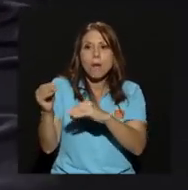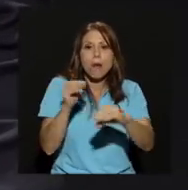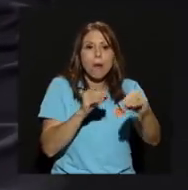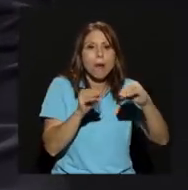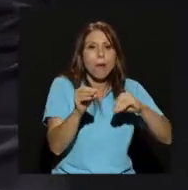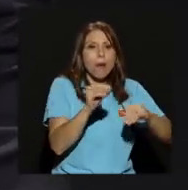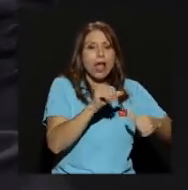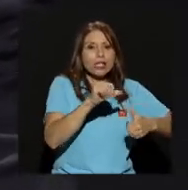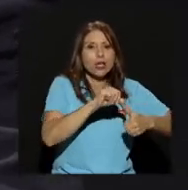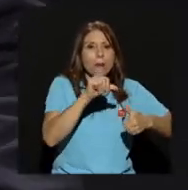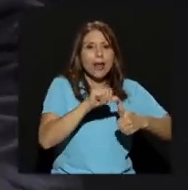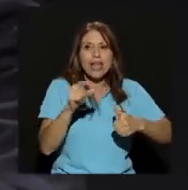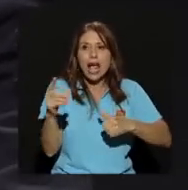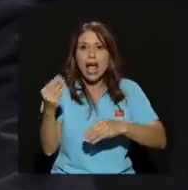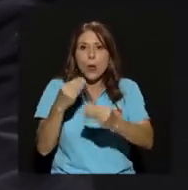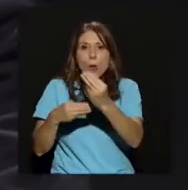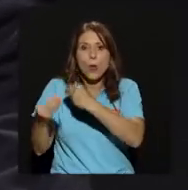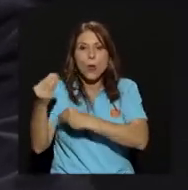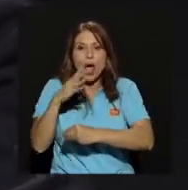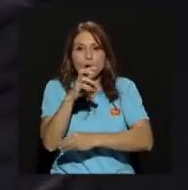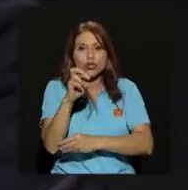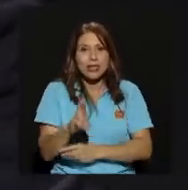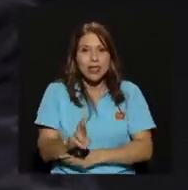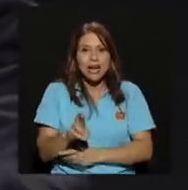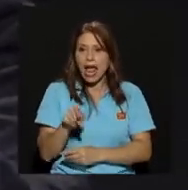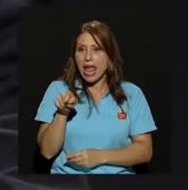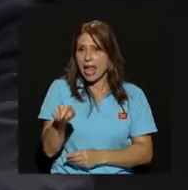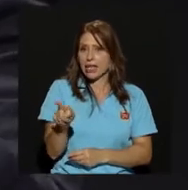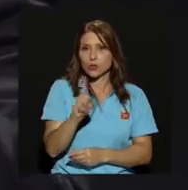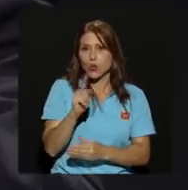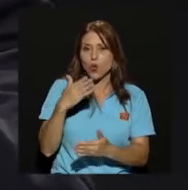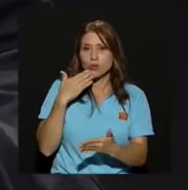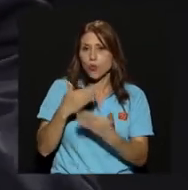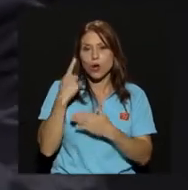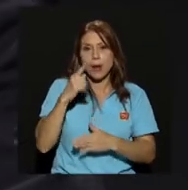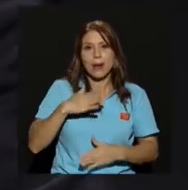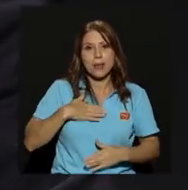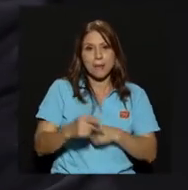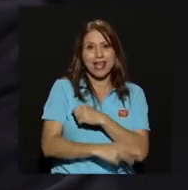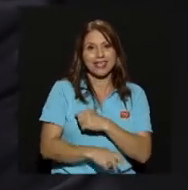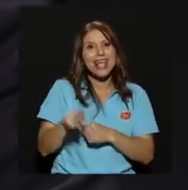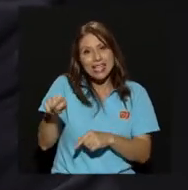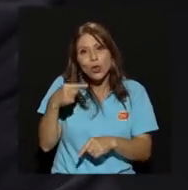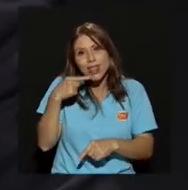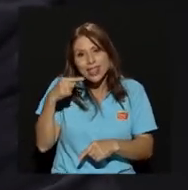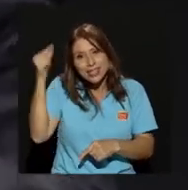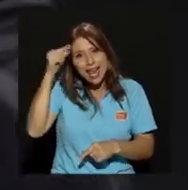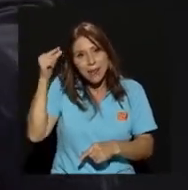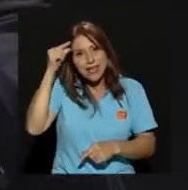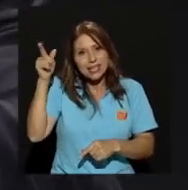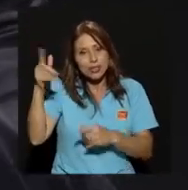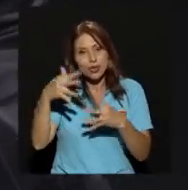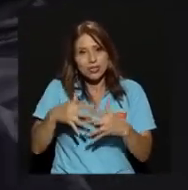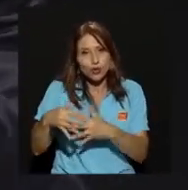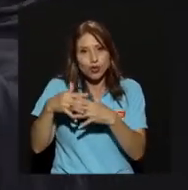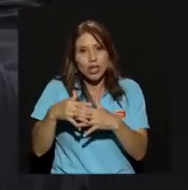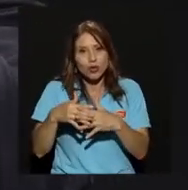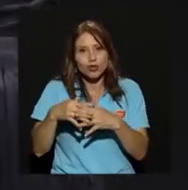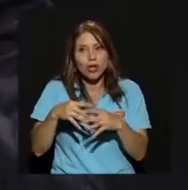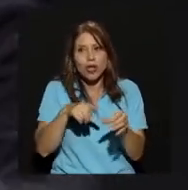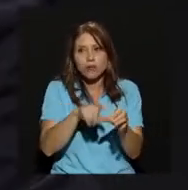para costa rica y eso yo no lo considero bueno para mi país dice la administración estadounidense y por lo tanto